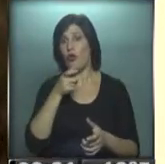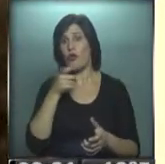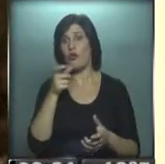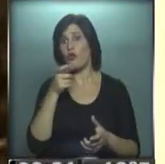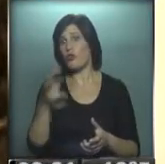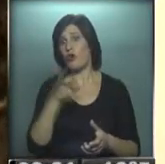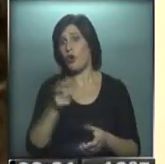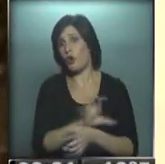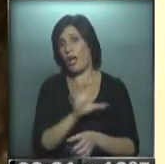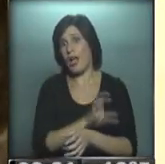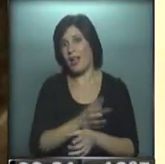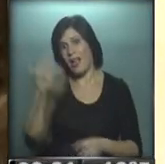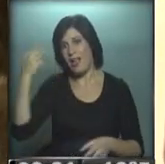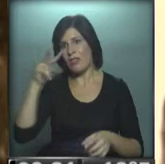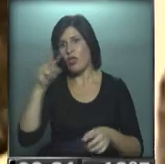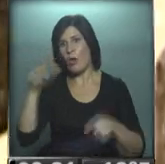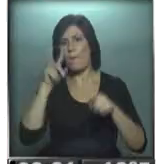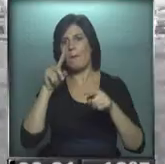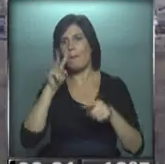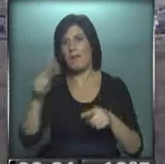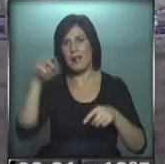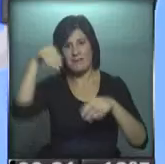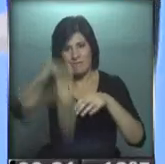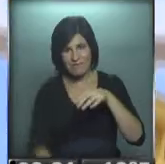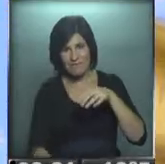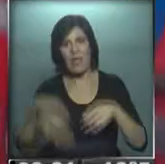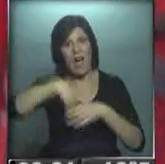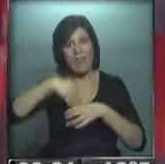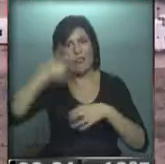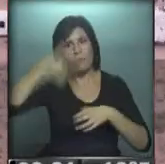3.000 metros de profundidad. Adentro tiene el petróleo.